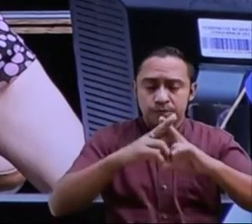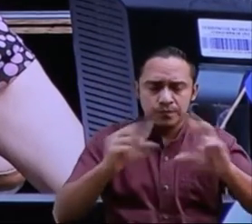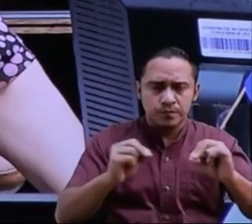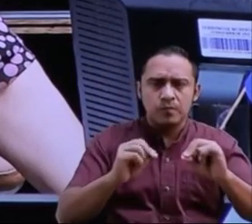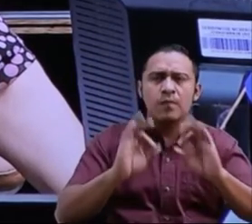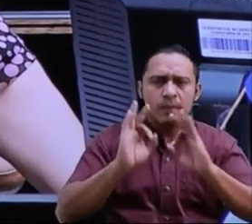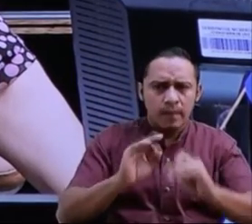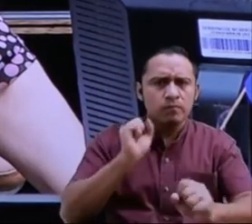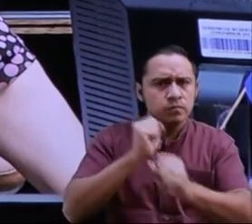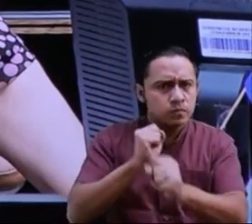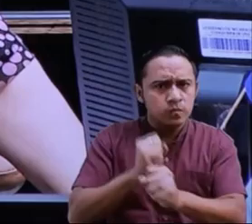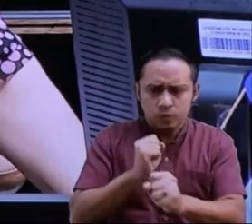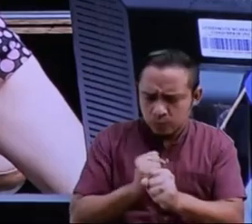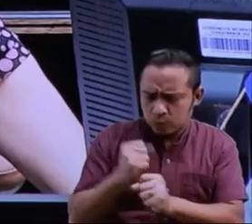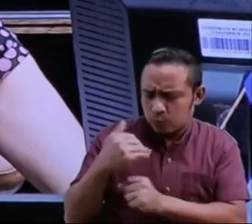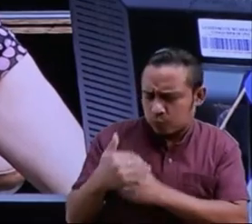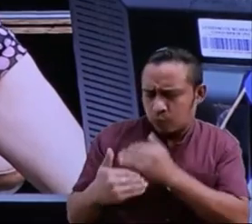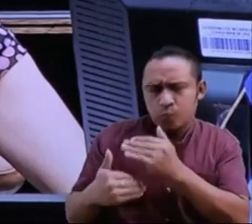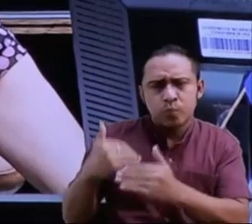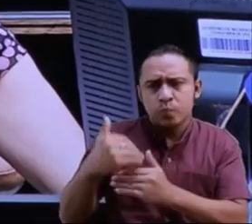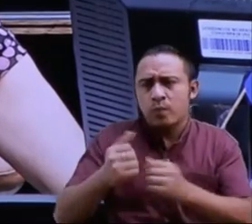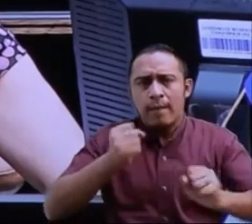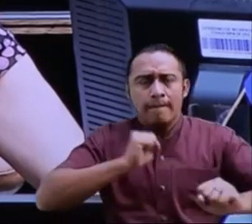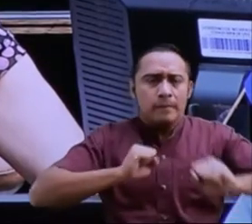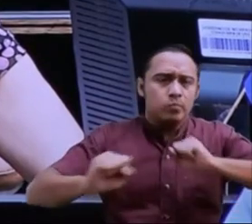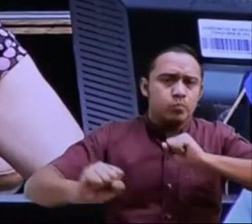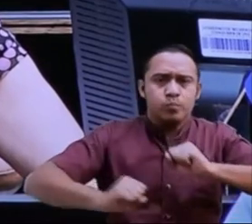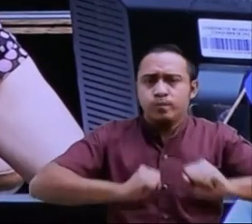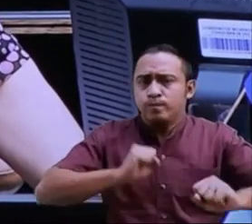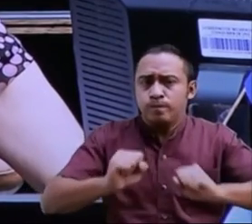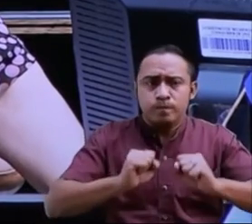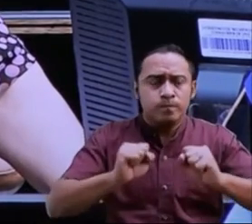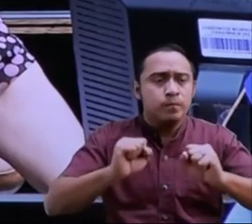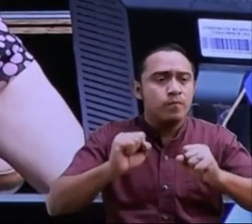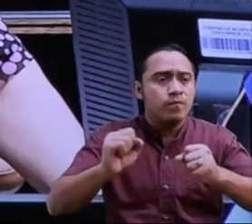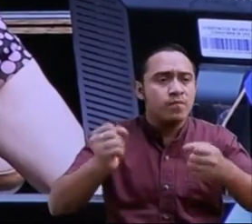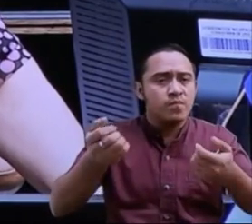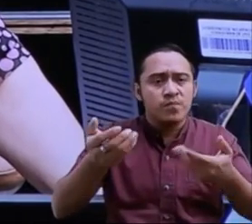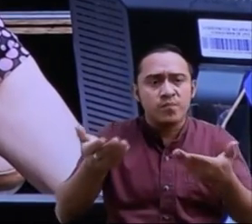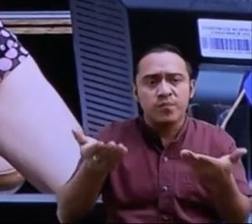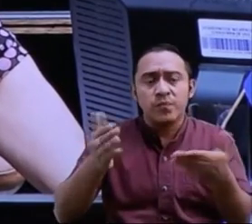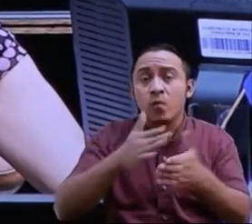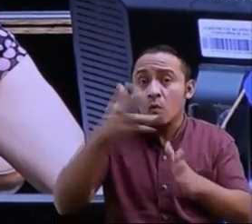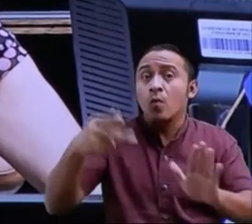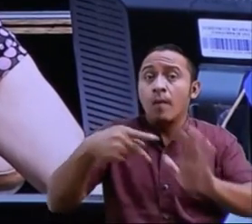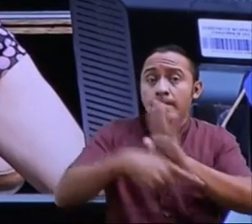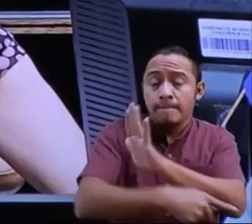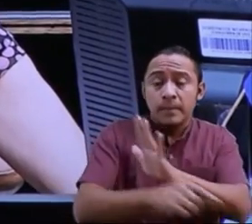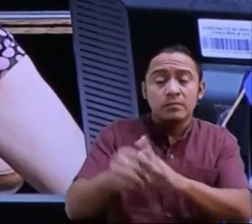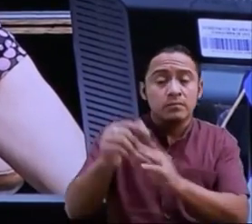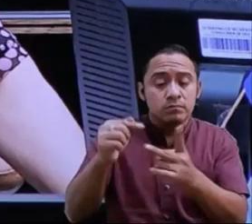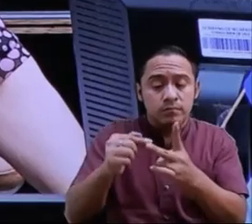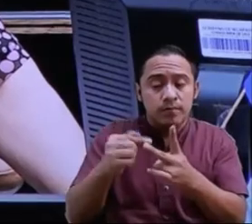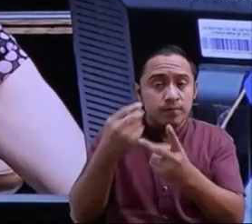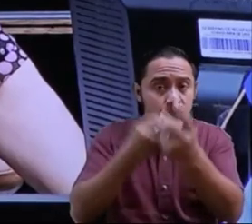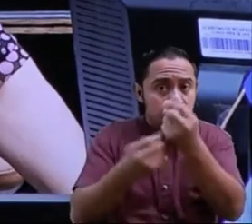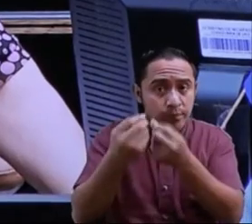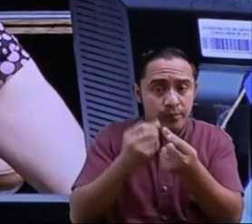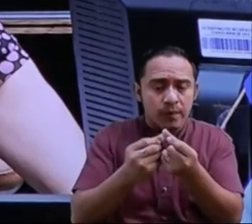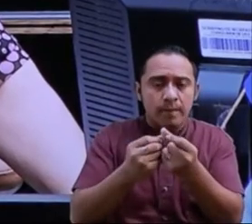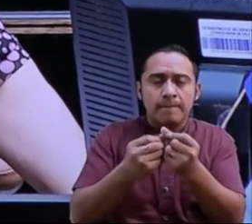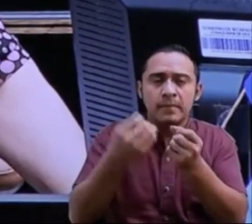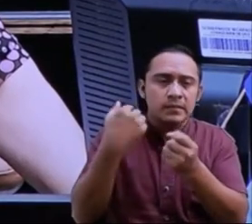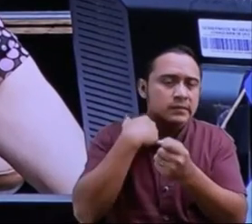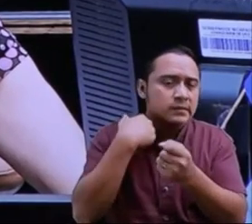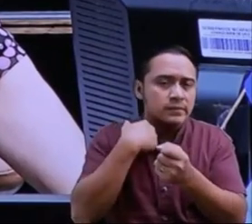venido desempeñando una dinámica diplomática, económica,